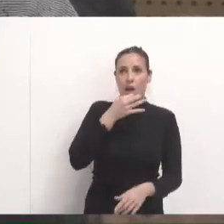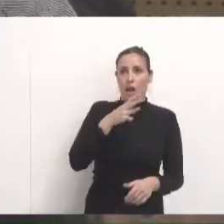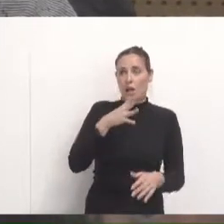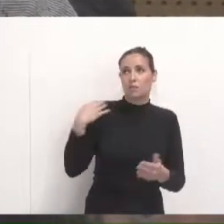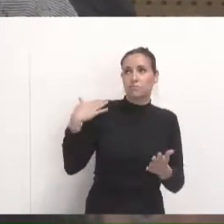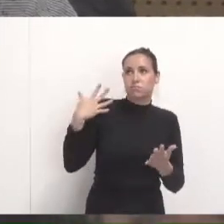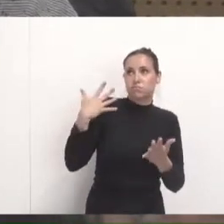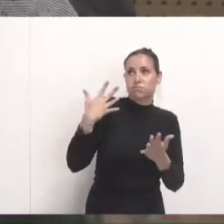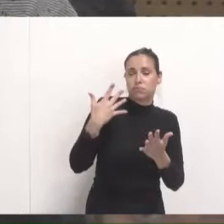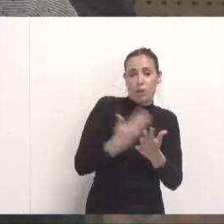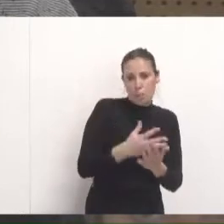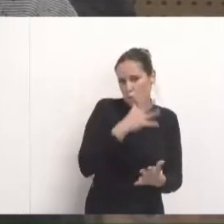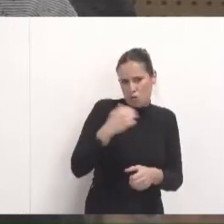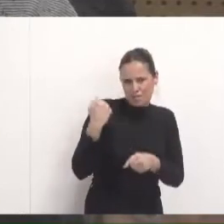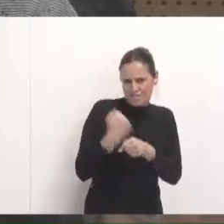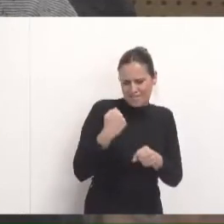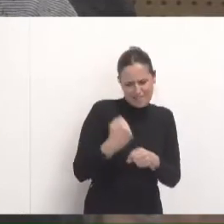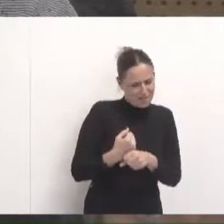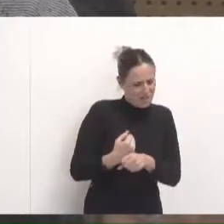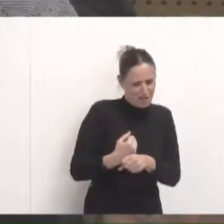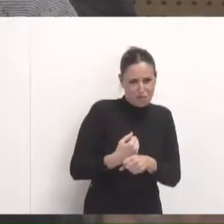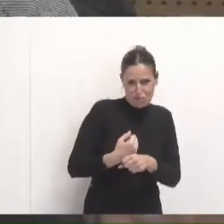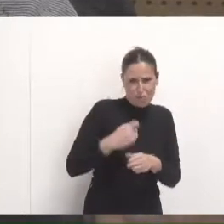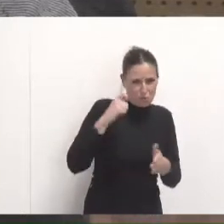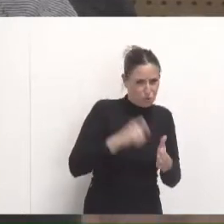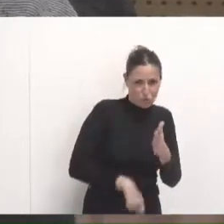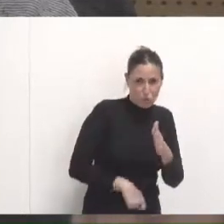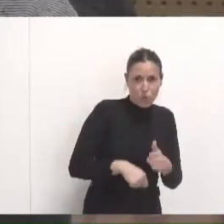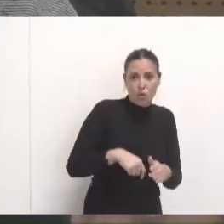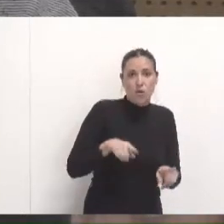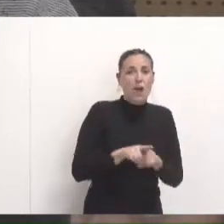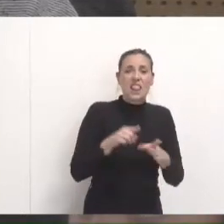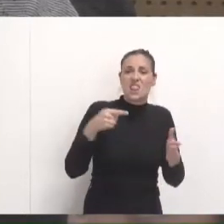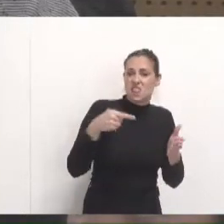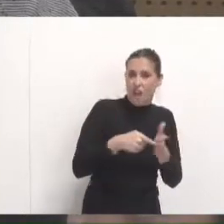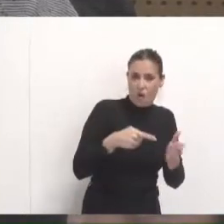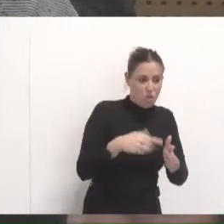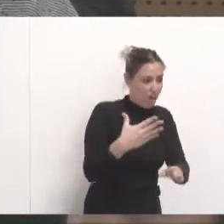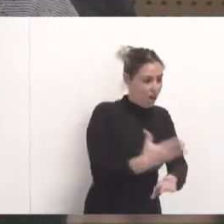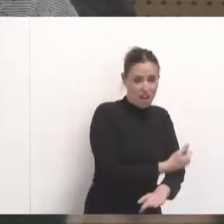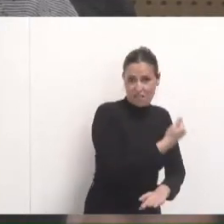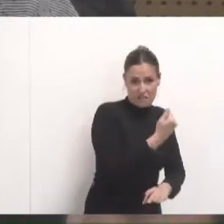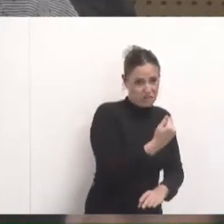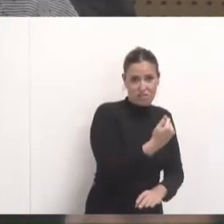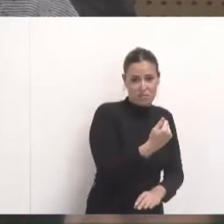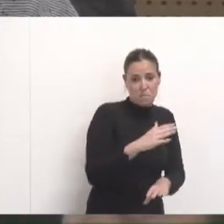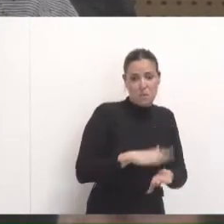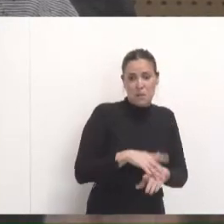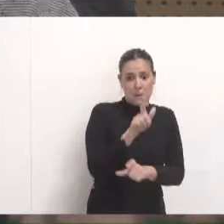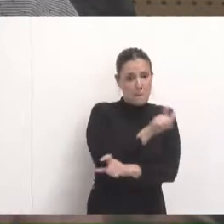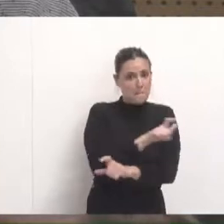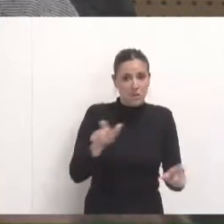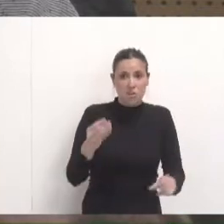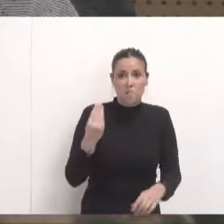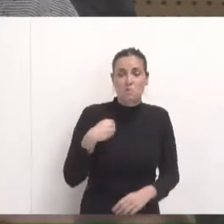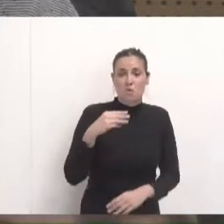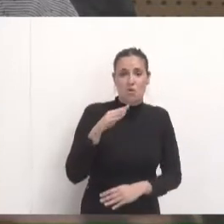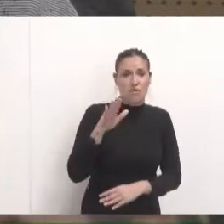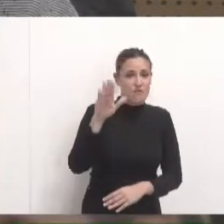una deuda que tiene este cabildo con todas las personas víctimas de la represión